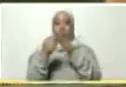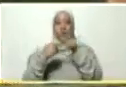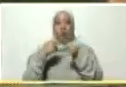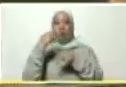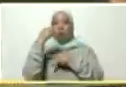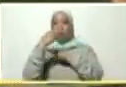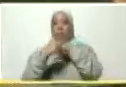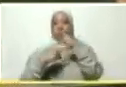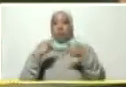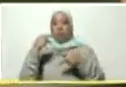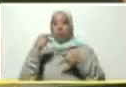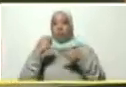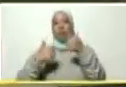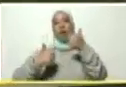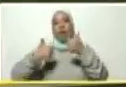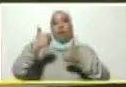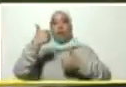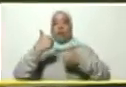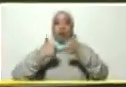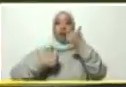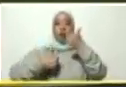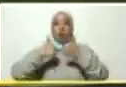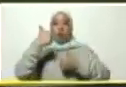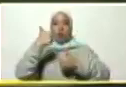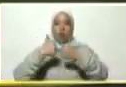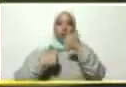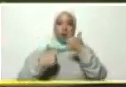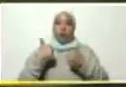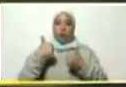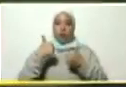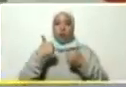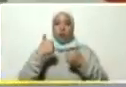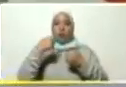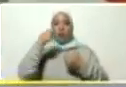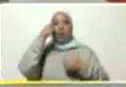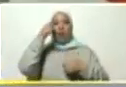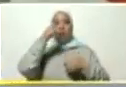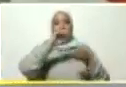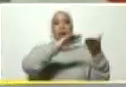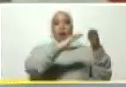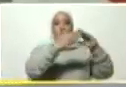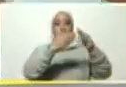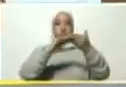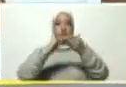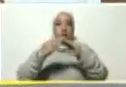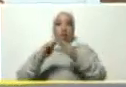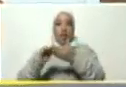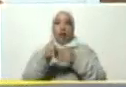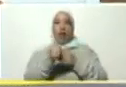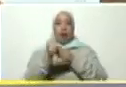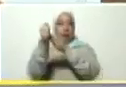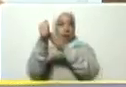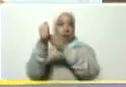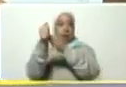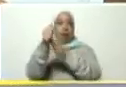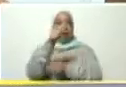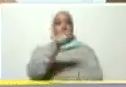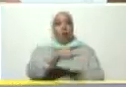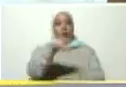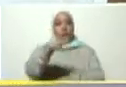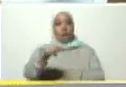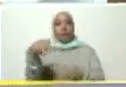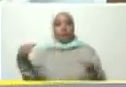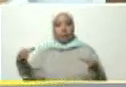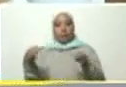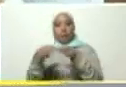de postulación por parte del poder popular por parte de las bases de las unidades